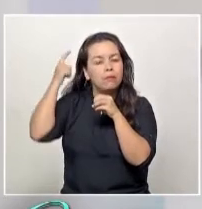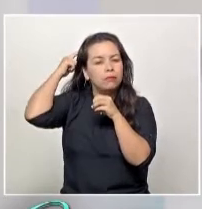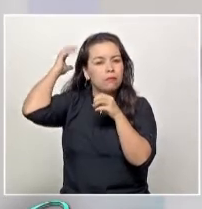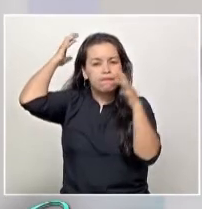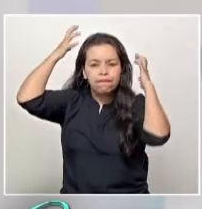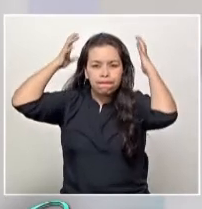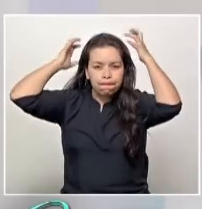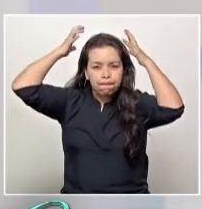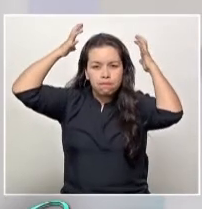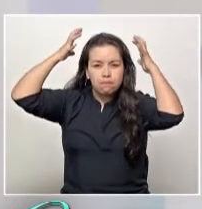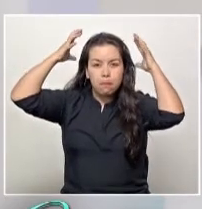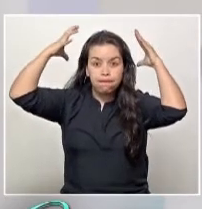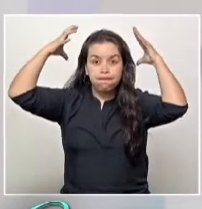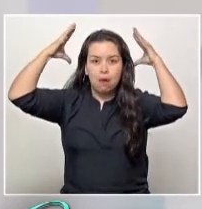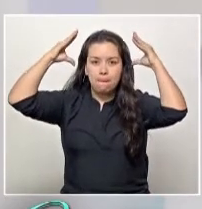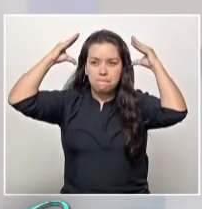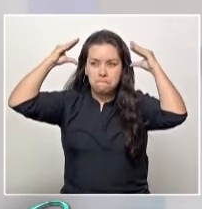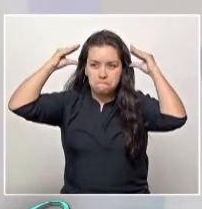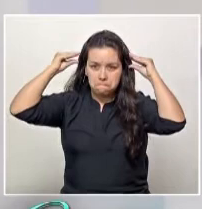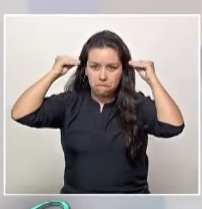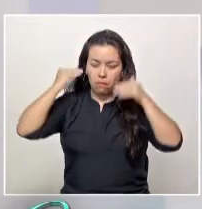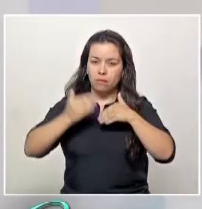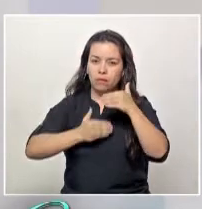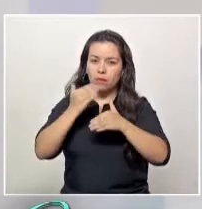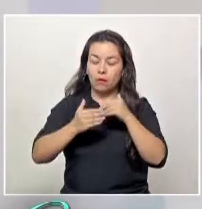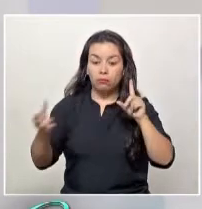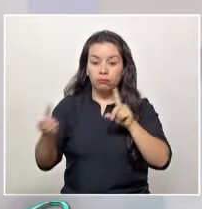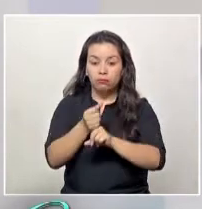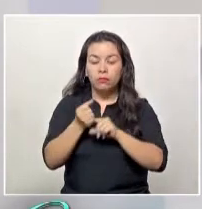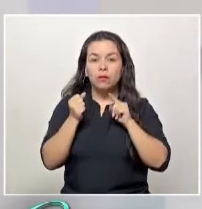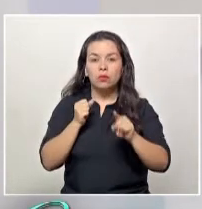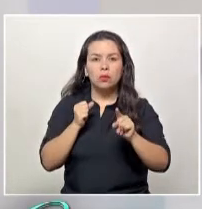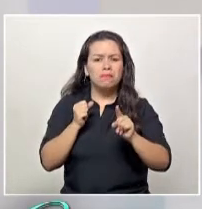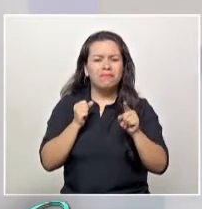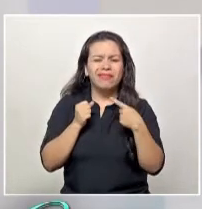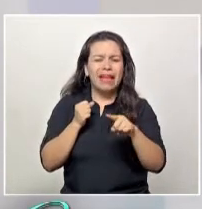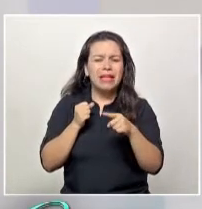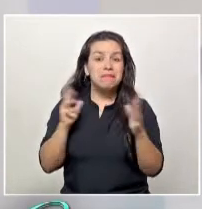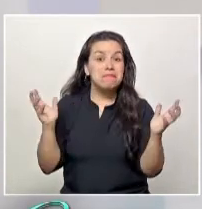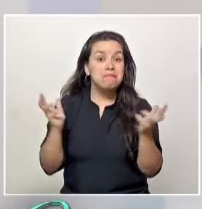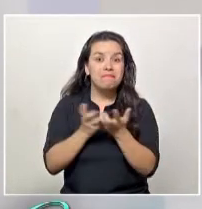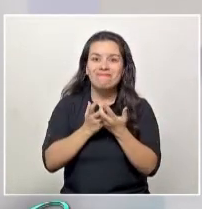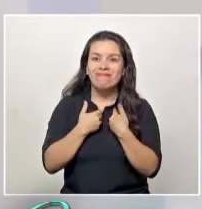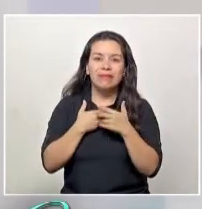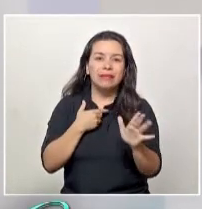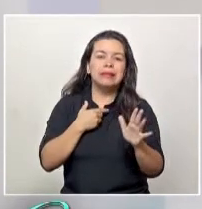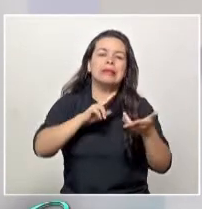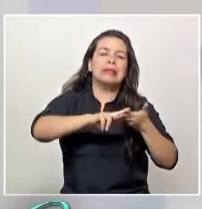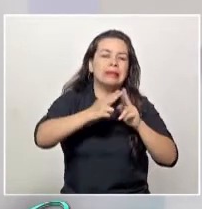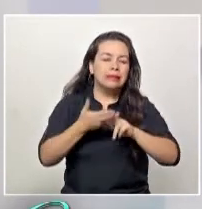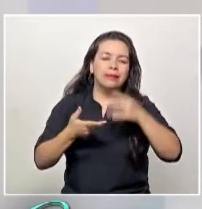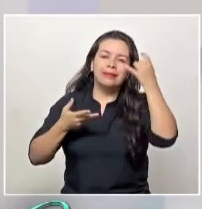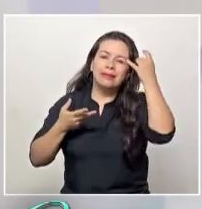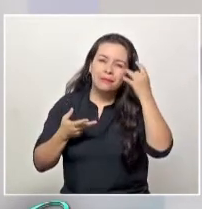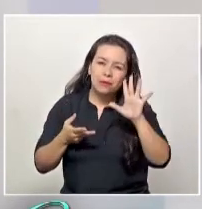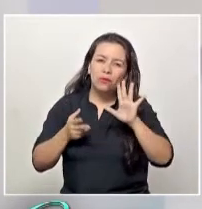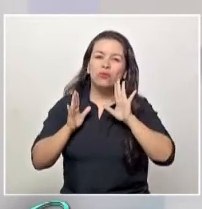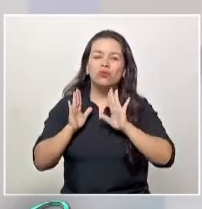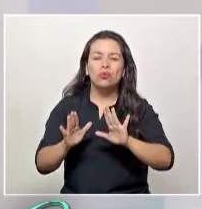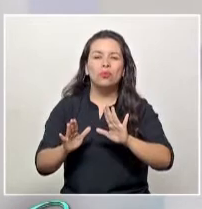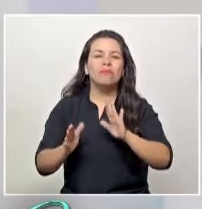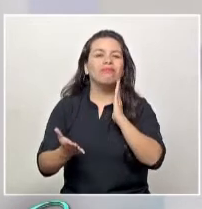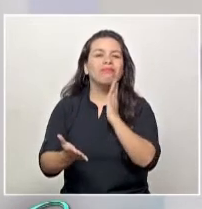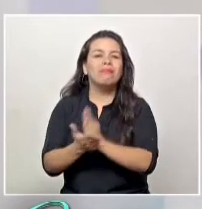se encuentra adelgazando. Hallazgos son inespecíficos, pueden estar asociados a un